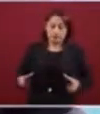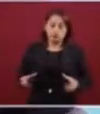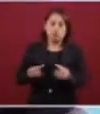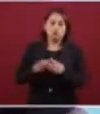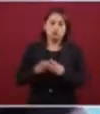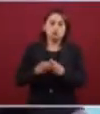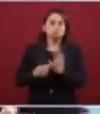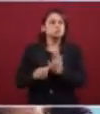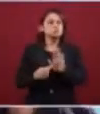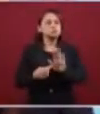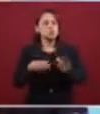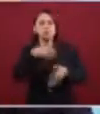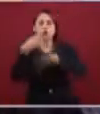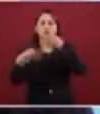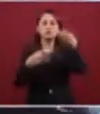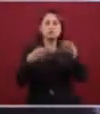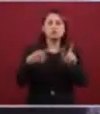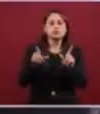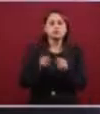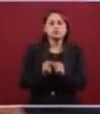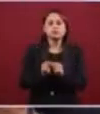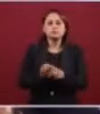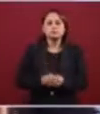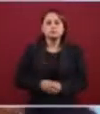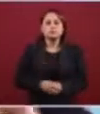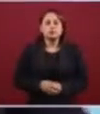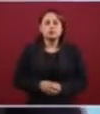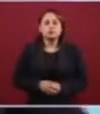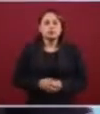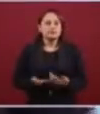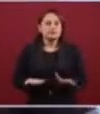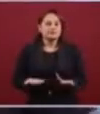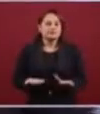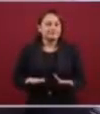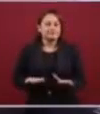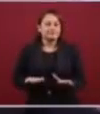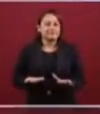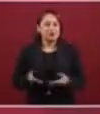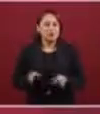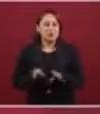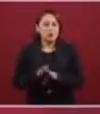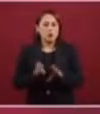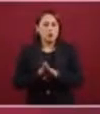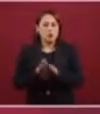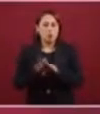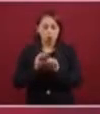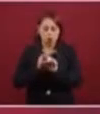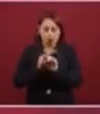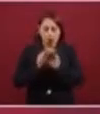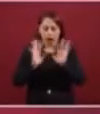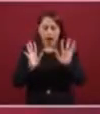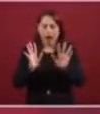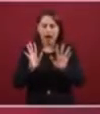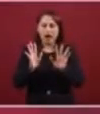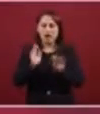noticia. No había una separación clara deontológica,